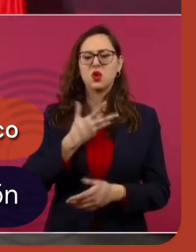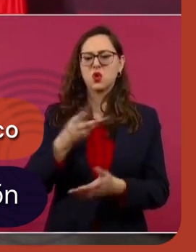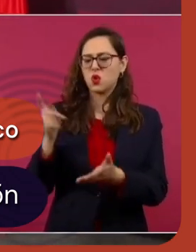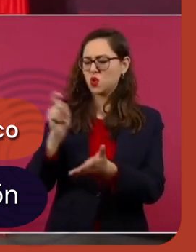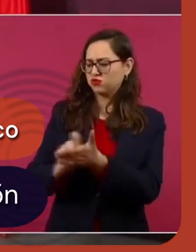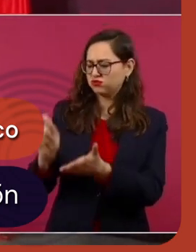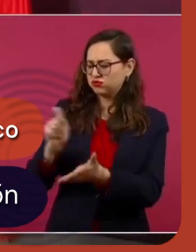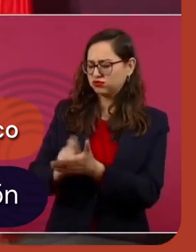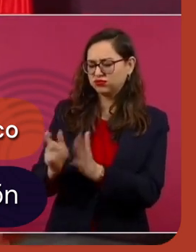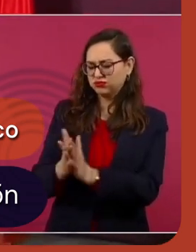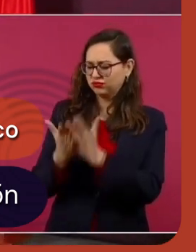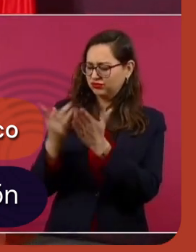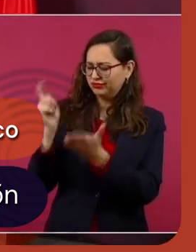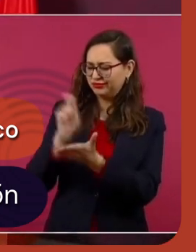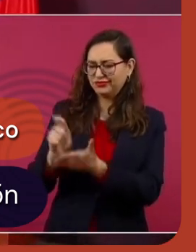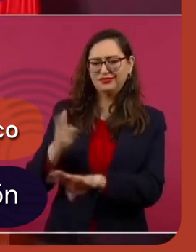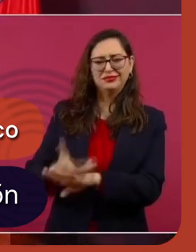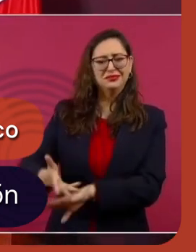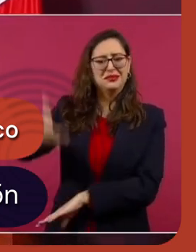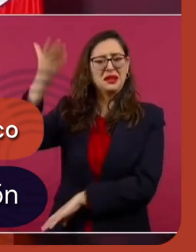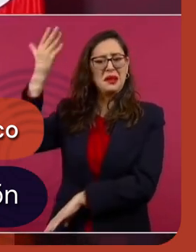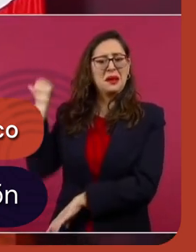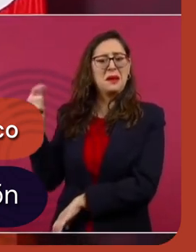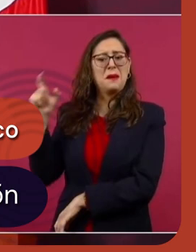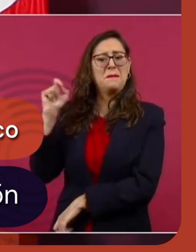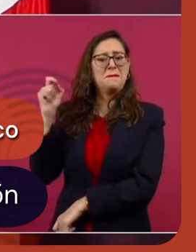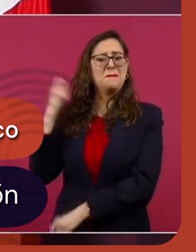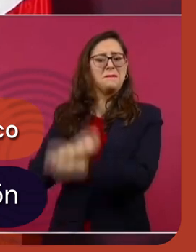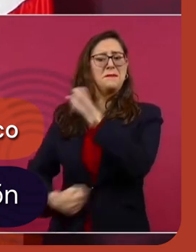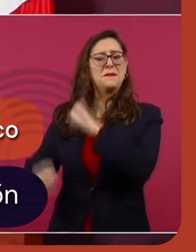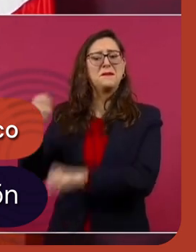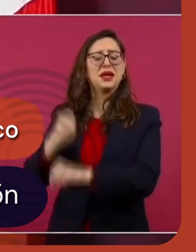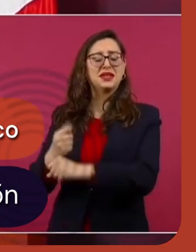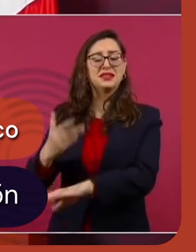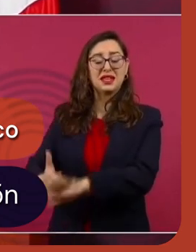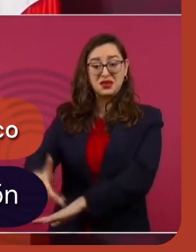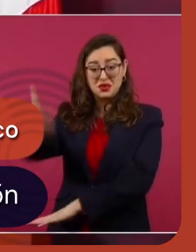hace 20 años o más,